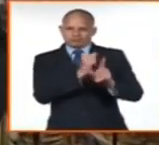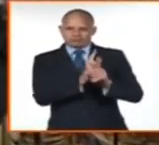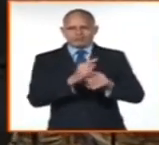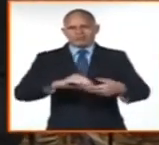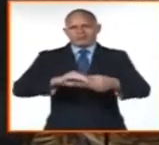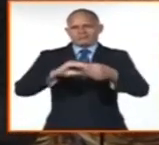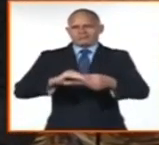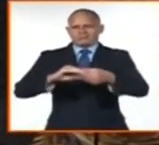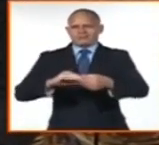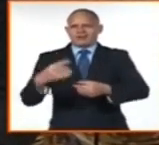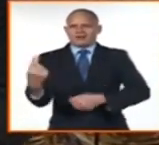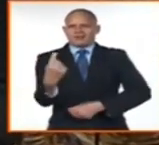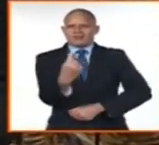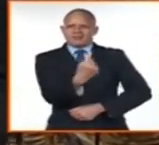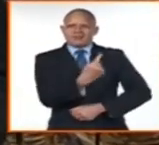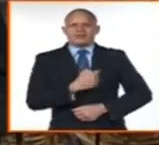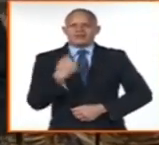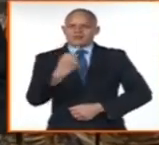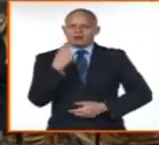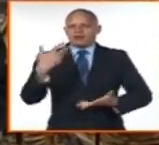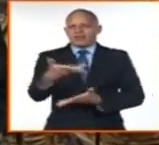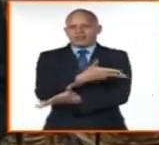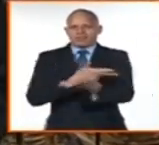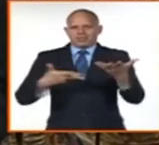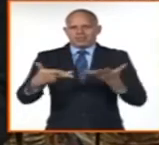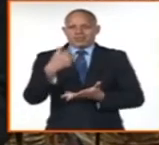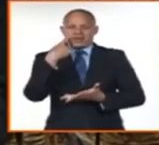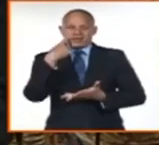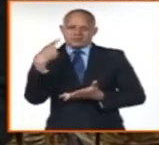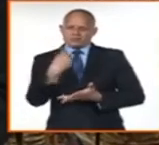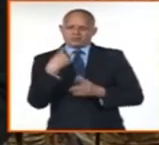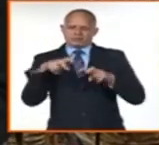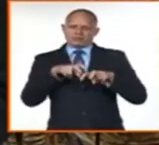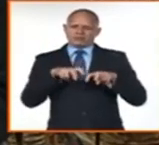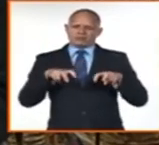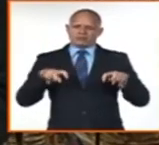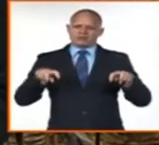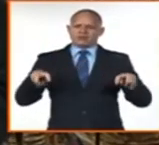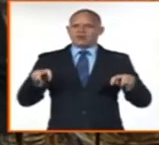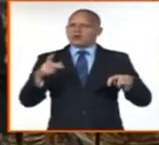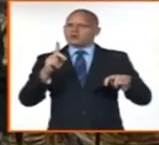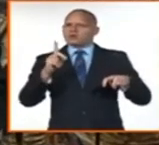conversar en un ambiente que, aunque estemos sentados así, lo que aspiramos es que sea lo más informal y